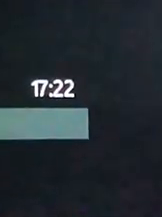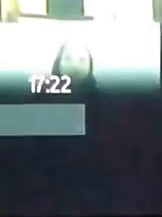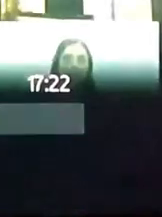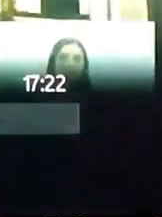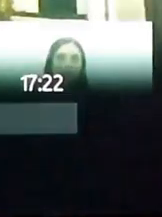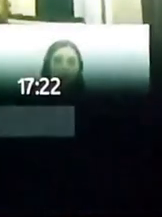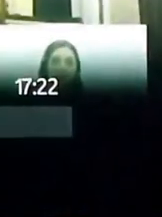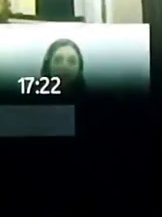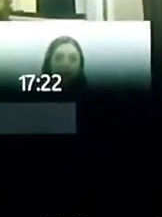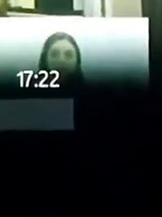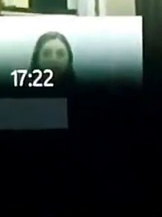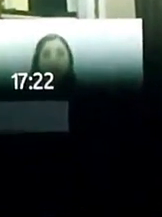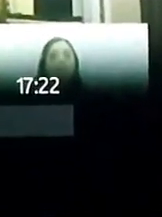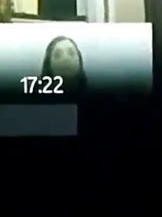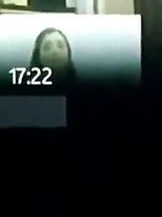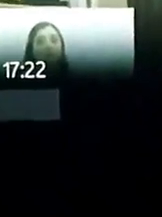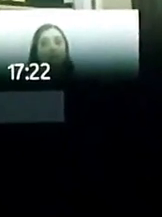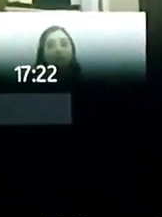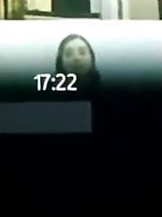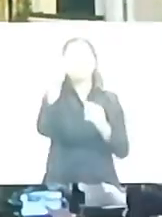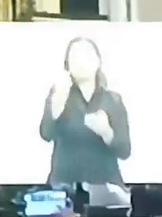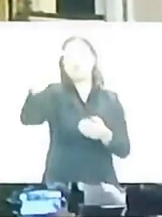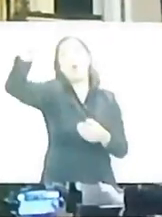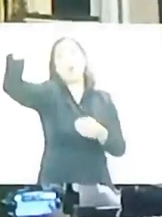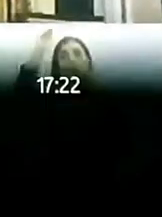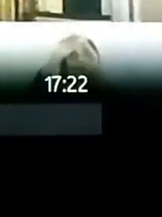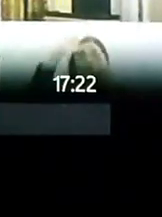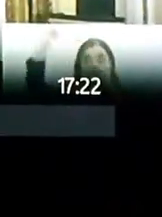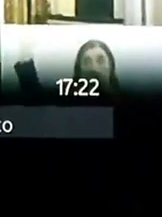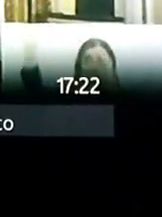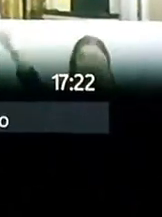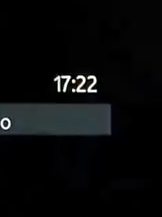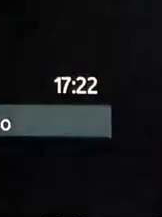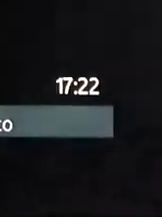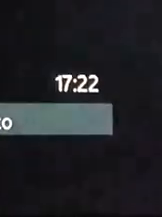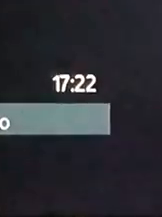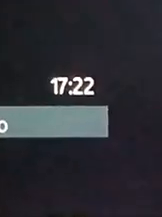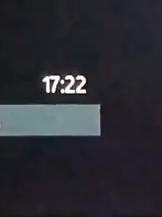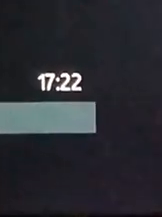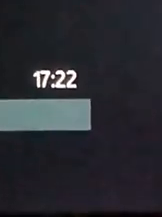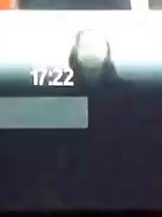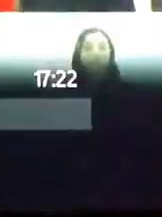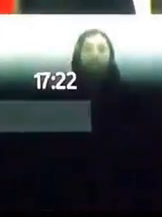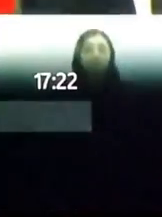Y electrónicas por las salvadoreñas y